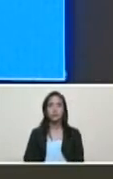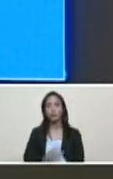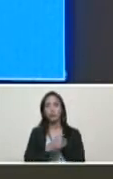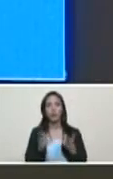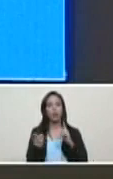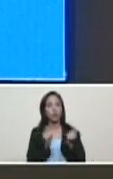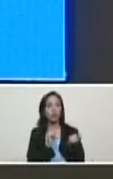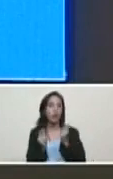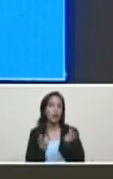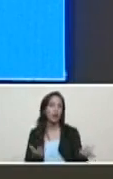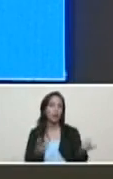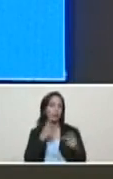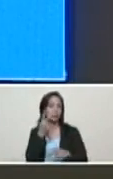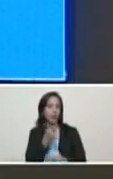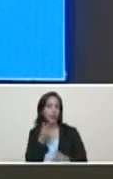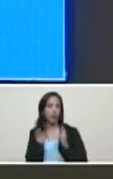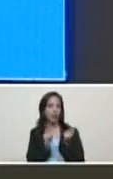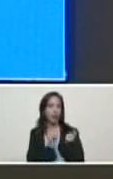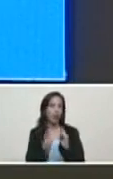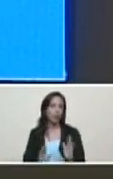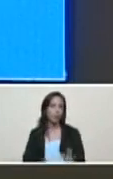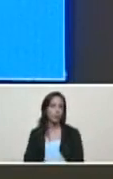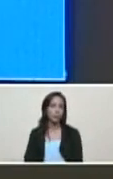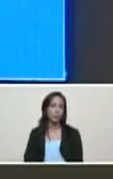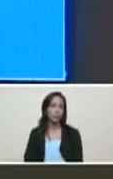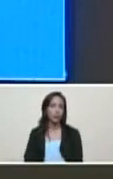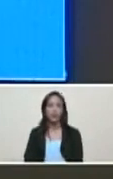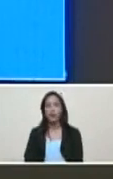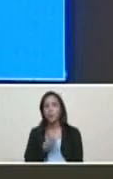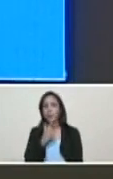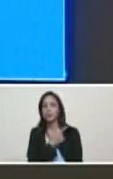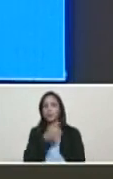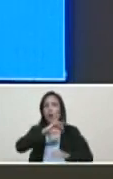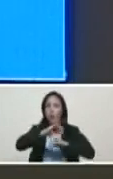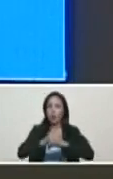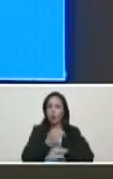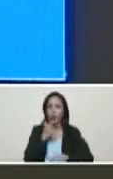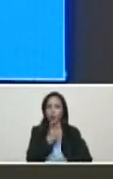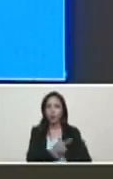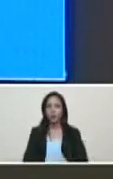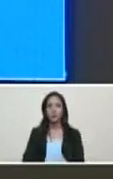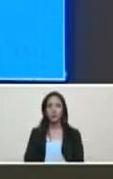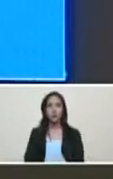¿verdad, Jorge? Me decía Jorge Rodríguez, de verdad,